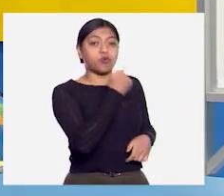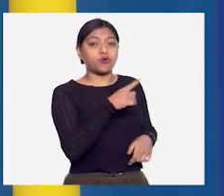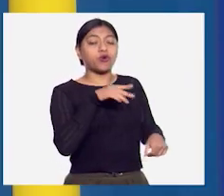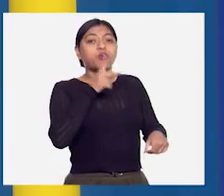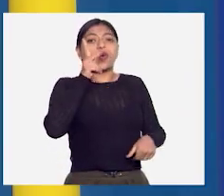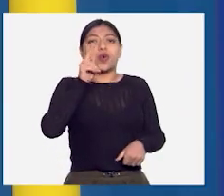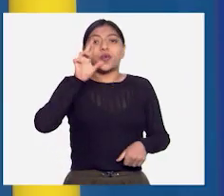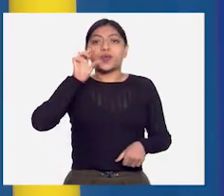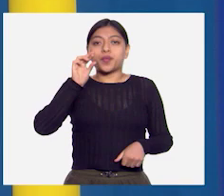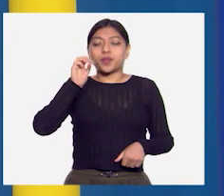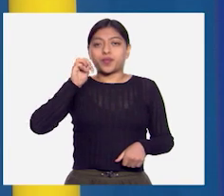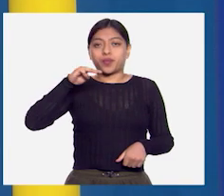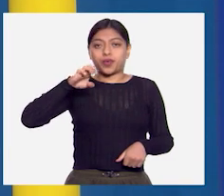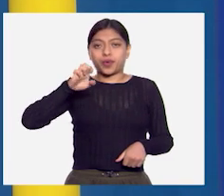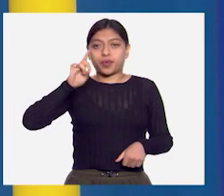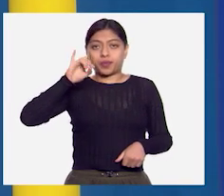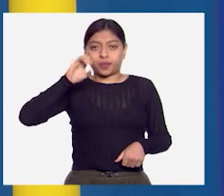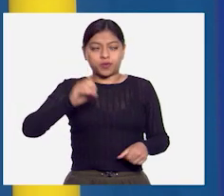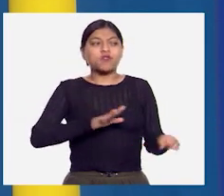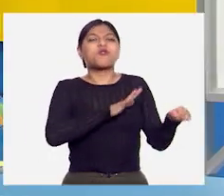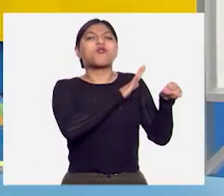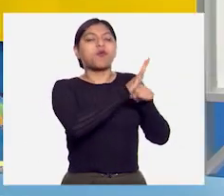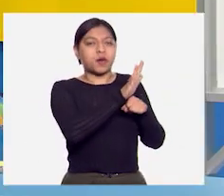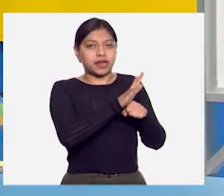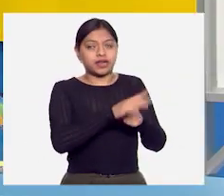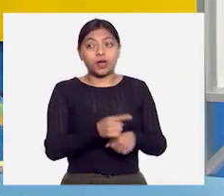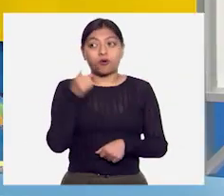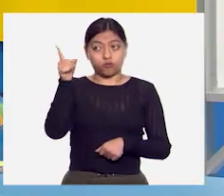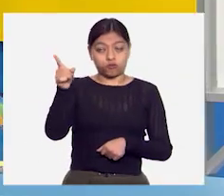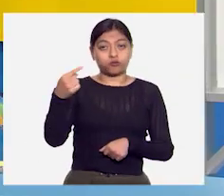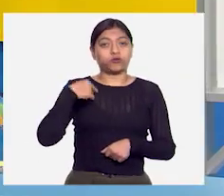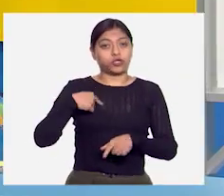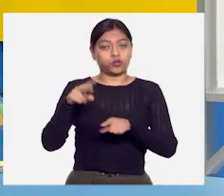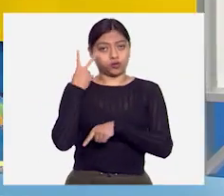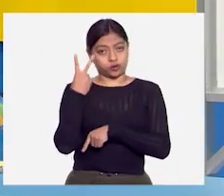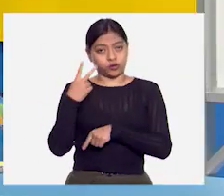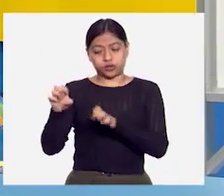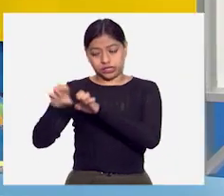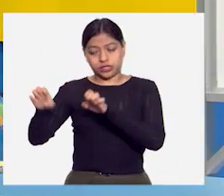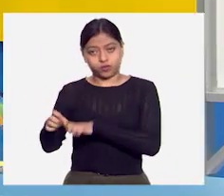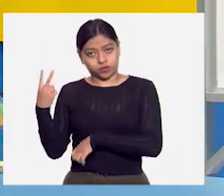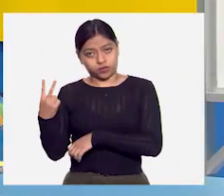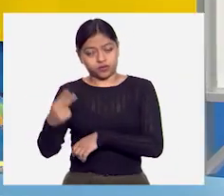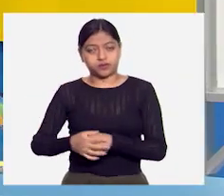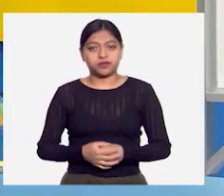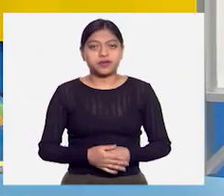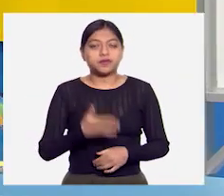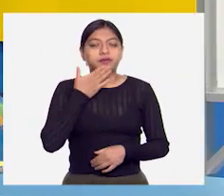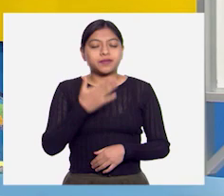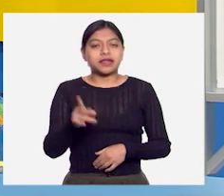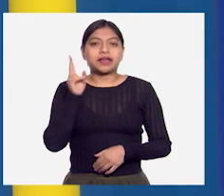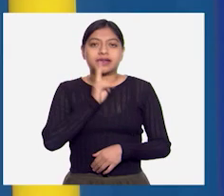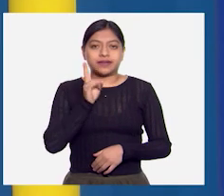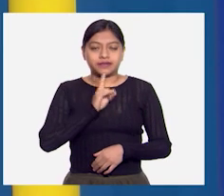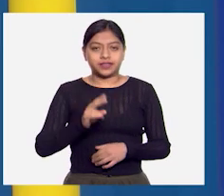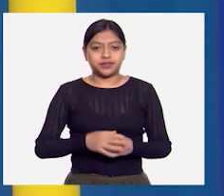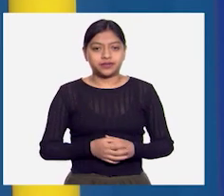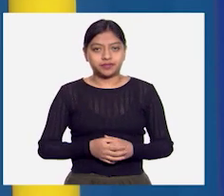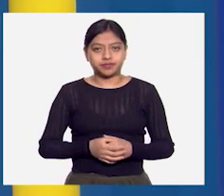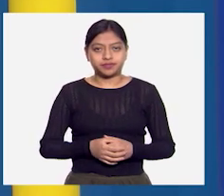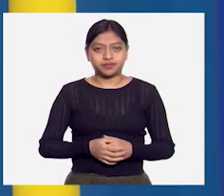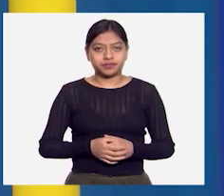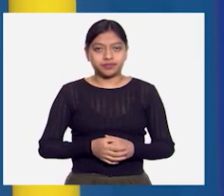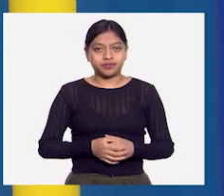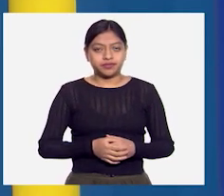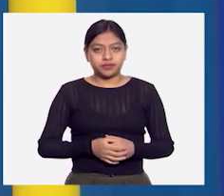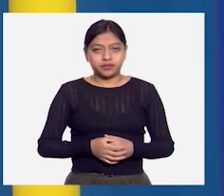mientras calculo la media aritmética del equipo 2. Sí. Muy bien, entonces, a ver, la del equipo 1, primero habíamos